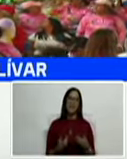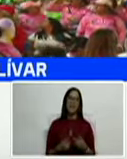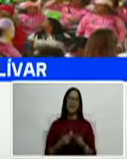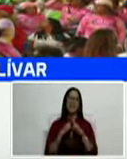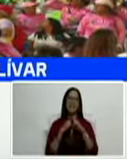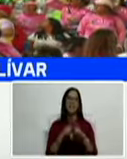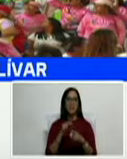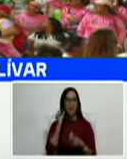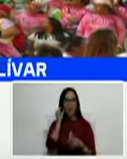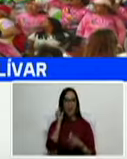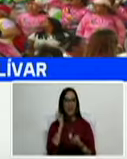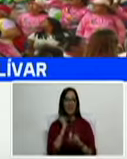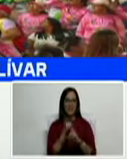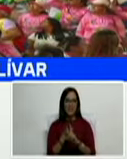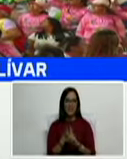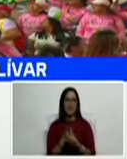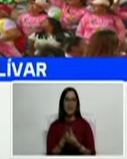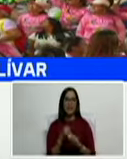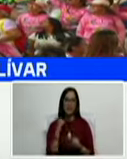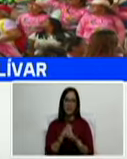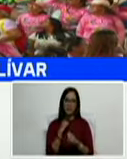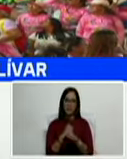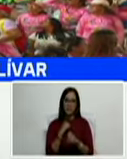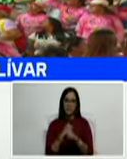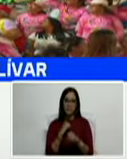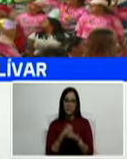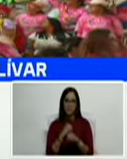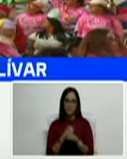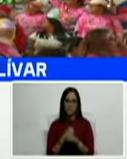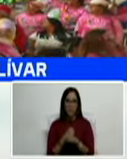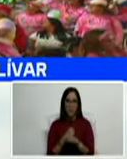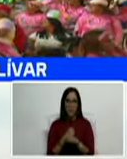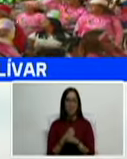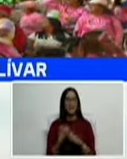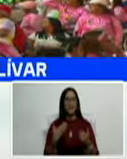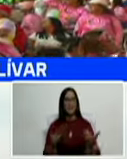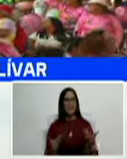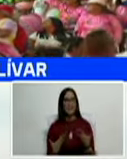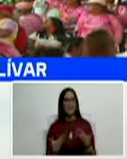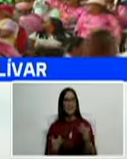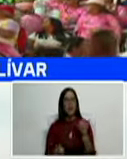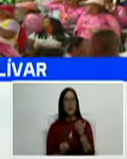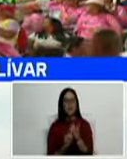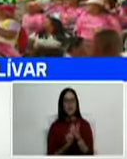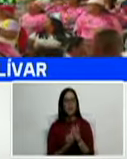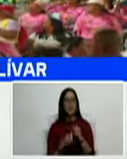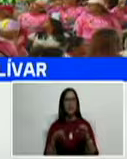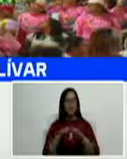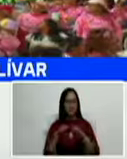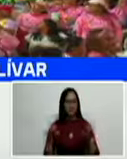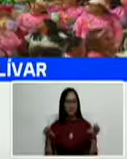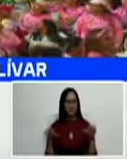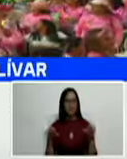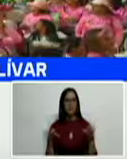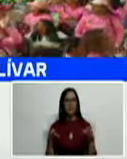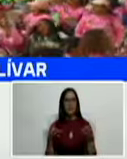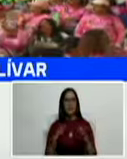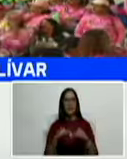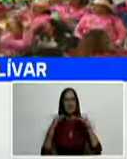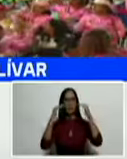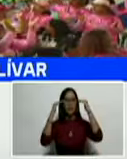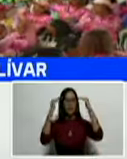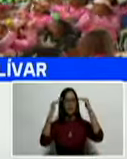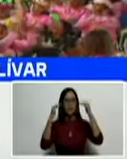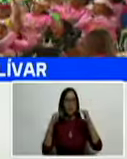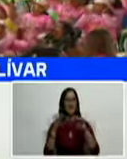Credimujer directamente al emprendimiento, para que llegue el apoyo en la educación y la superación a